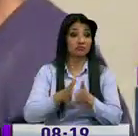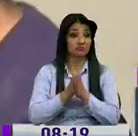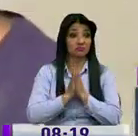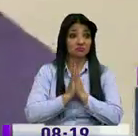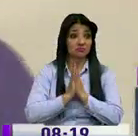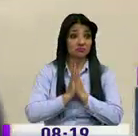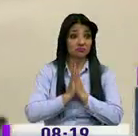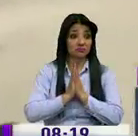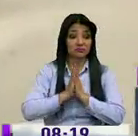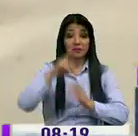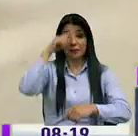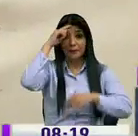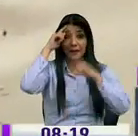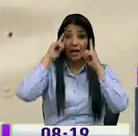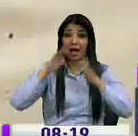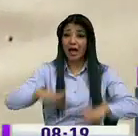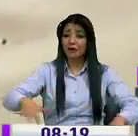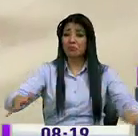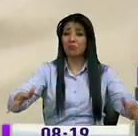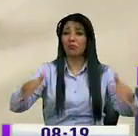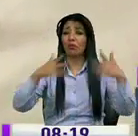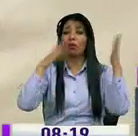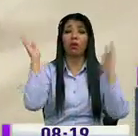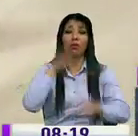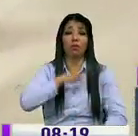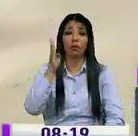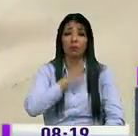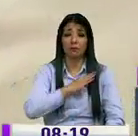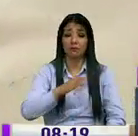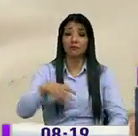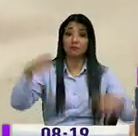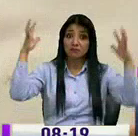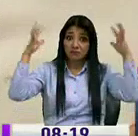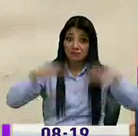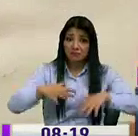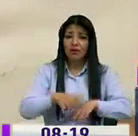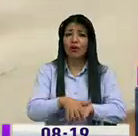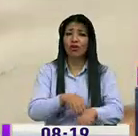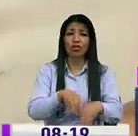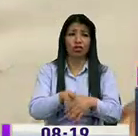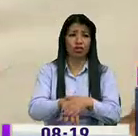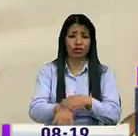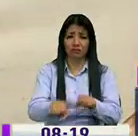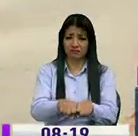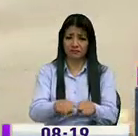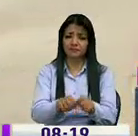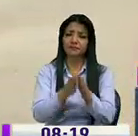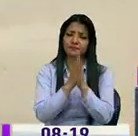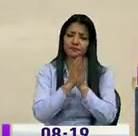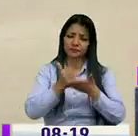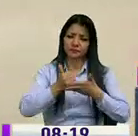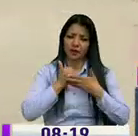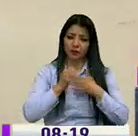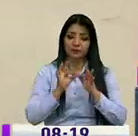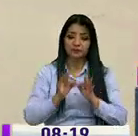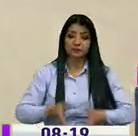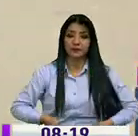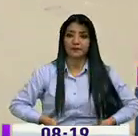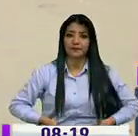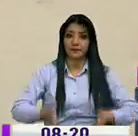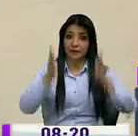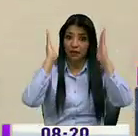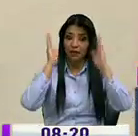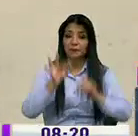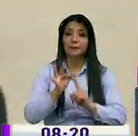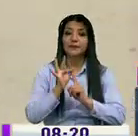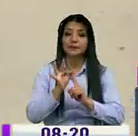en tiempo de verano se sufre bastante polvo y en el invierno igual es el lodo. Entonces eso queremos, que nos ayuden con dando mantenimiento a esta vía, que son vías